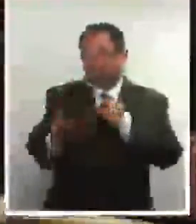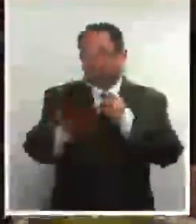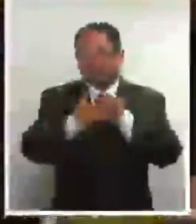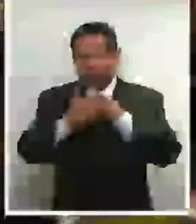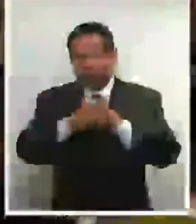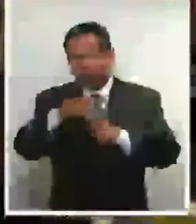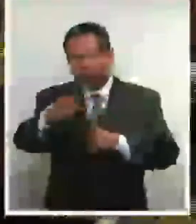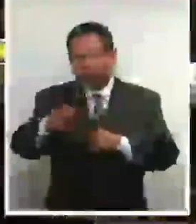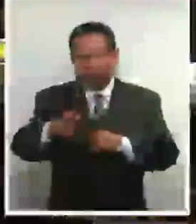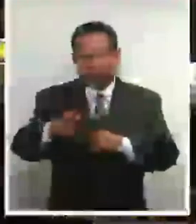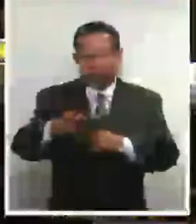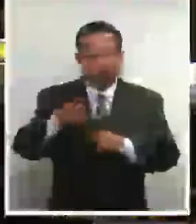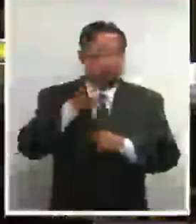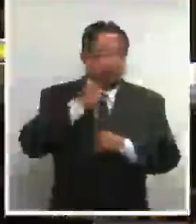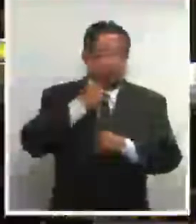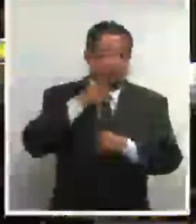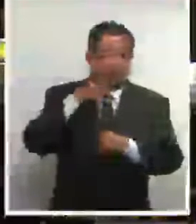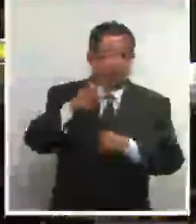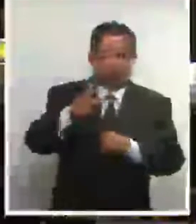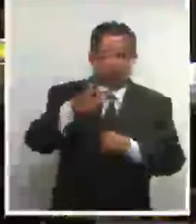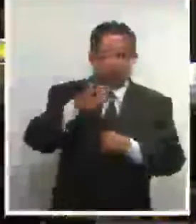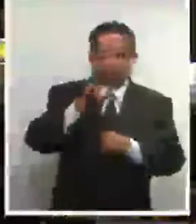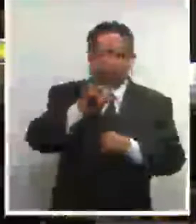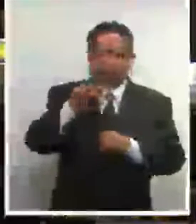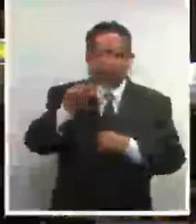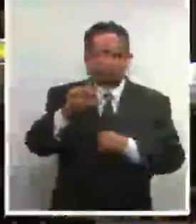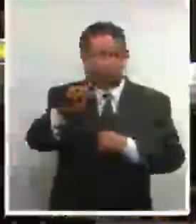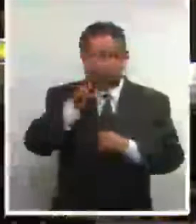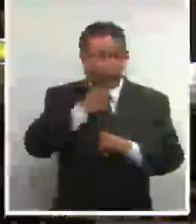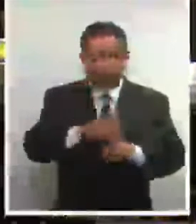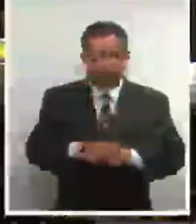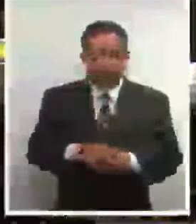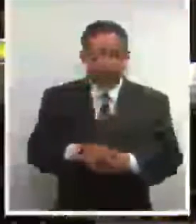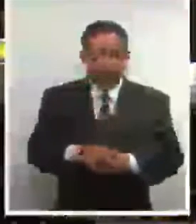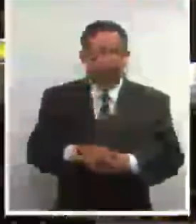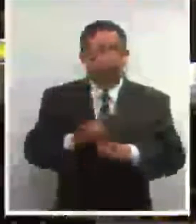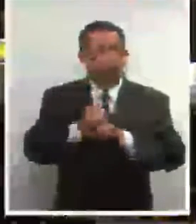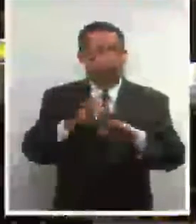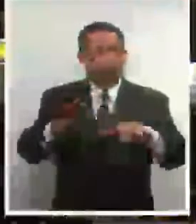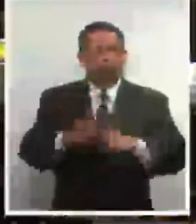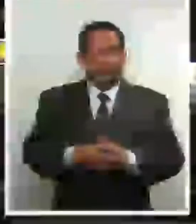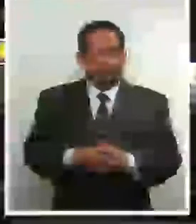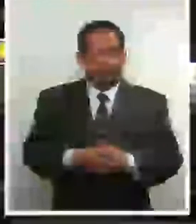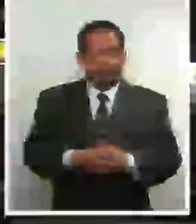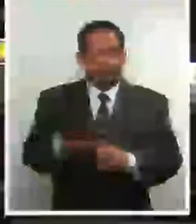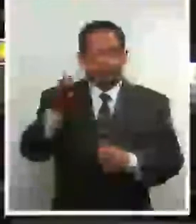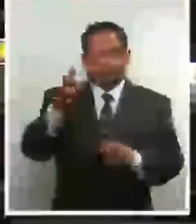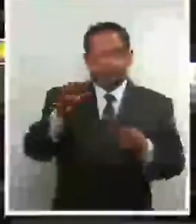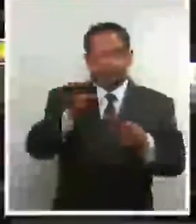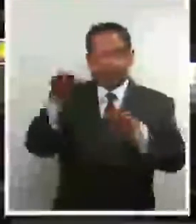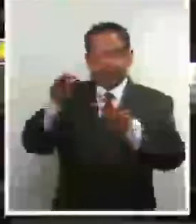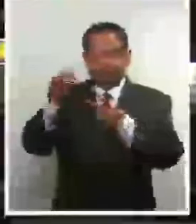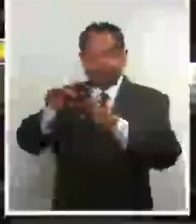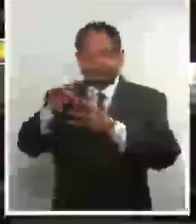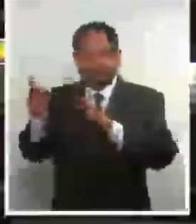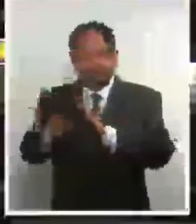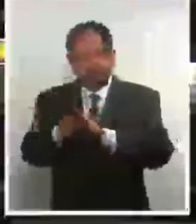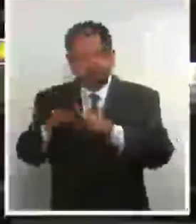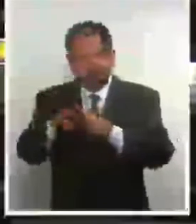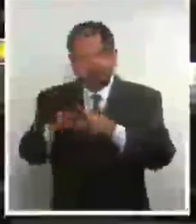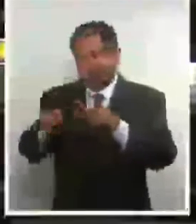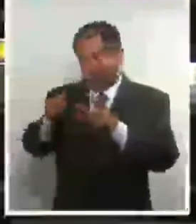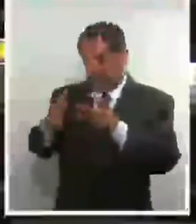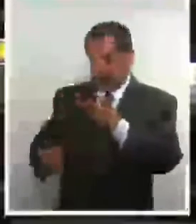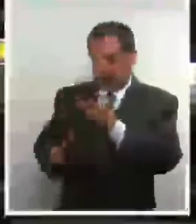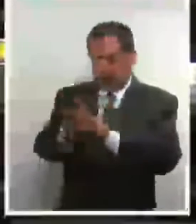señalamiento que nos ha hecho el diputado Quijano. Informo que tenemos 3 reservas, las propias de